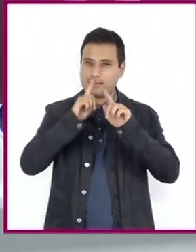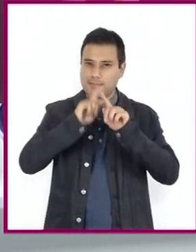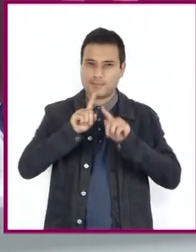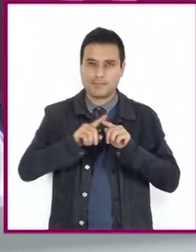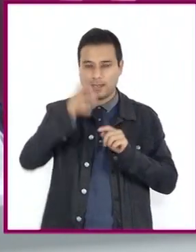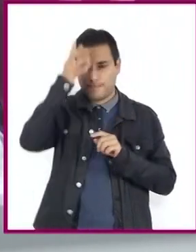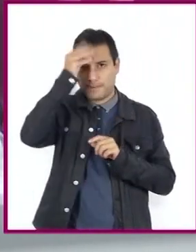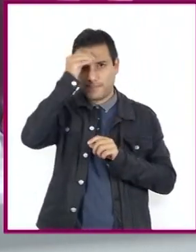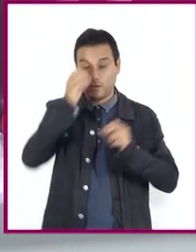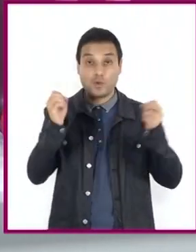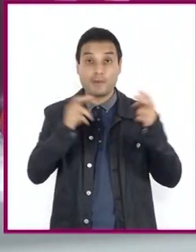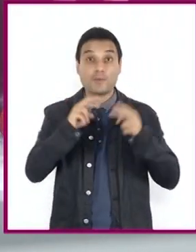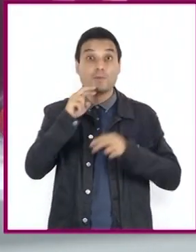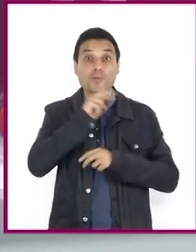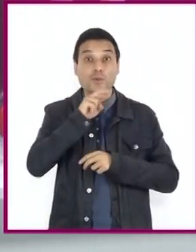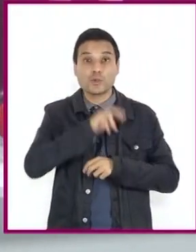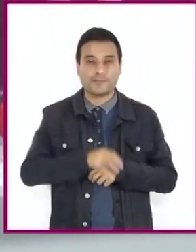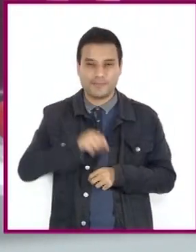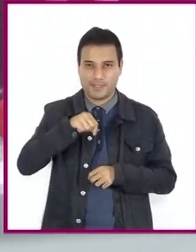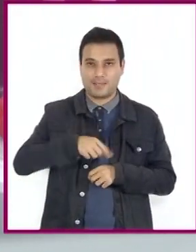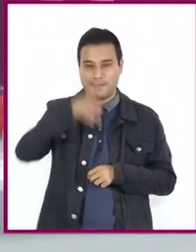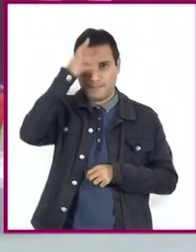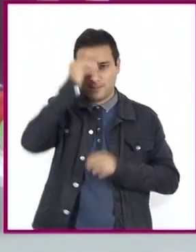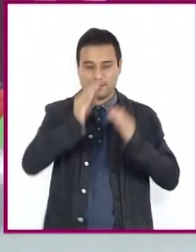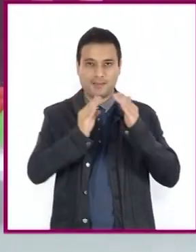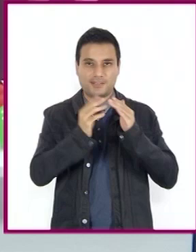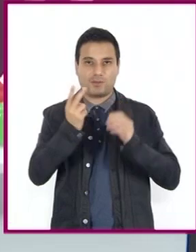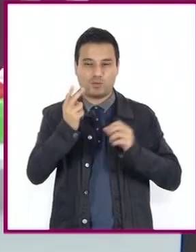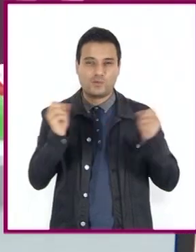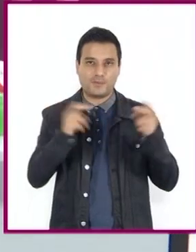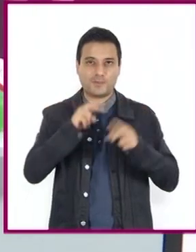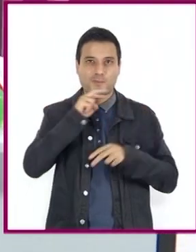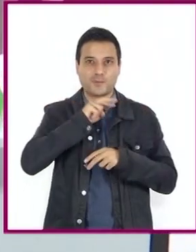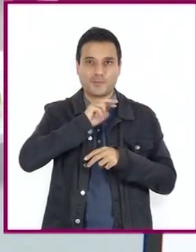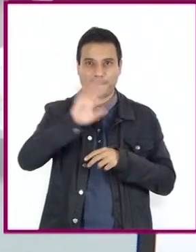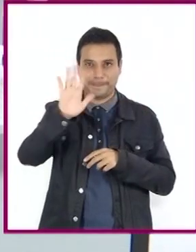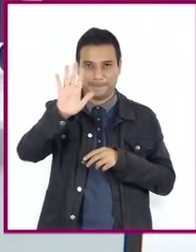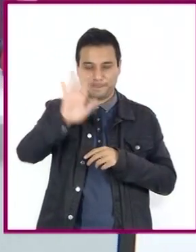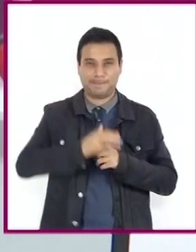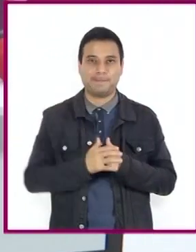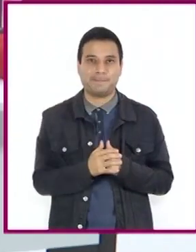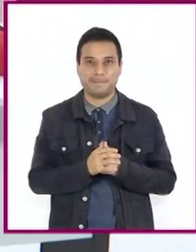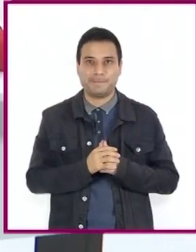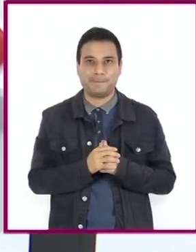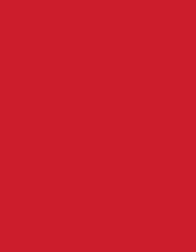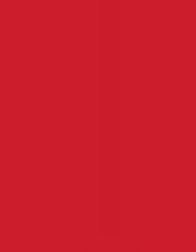así que nos vemos pronto aquí en Aprende en Casa 2. Hasta la próxima.